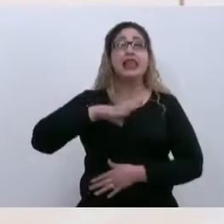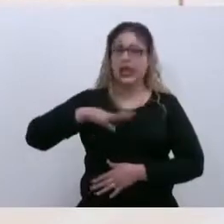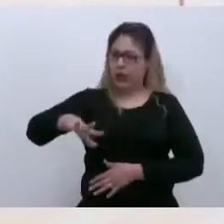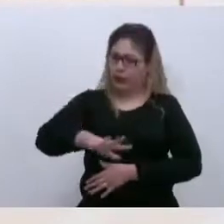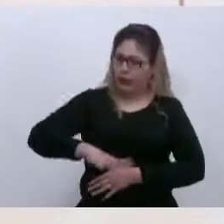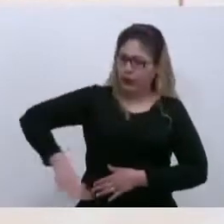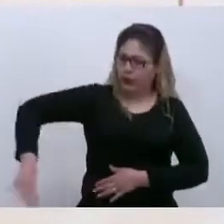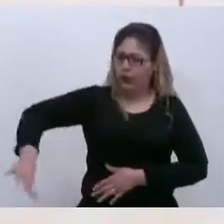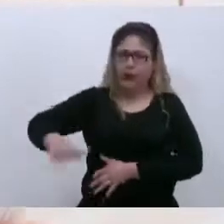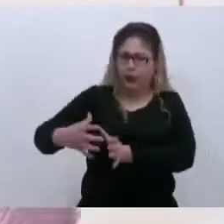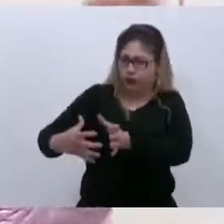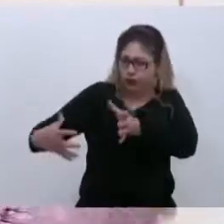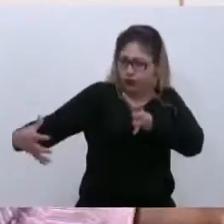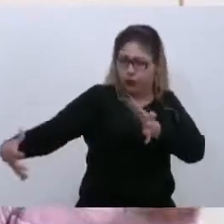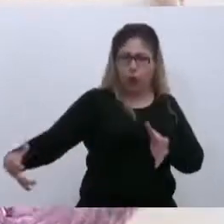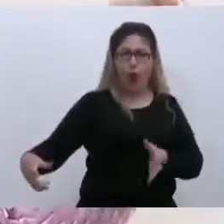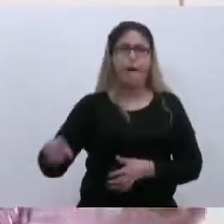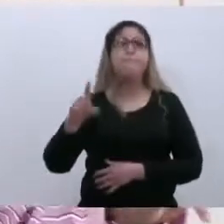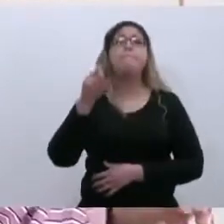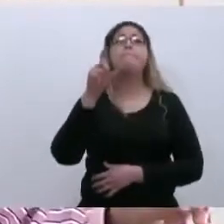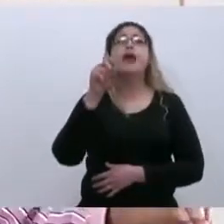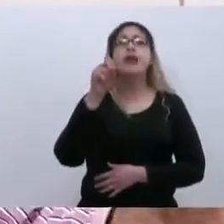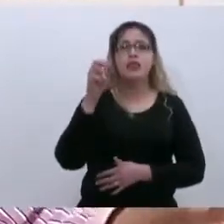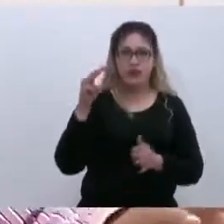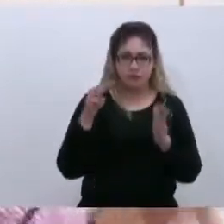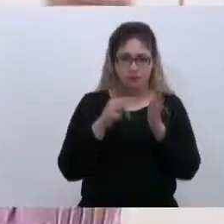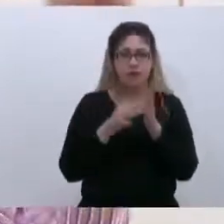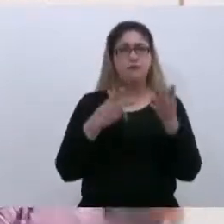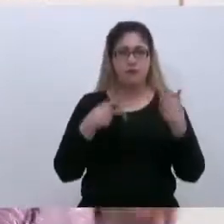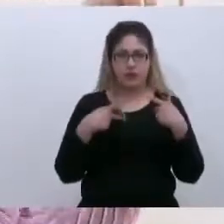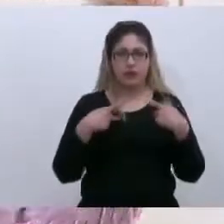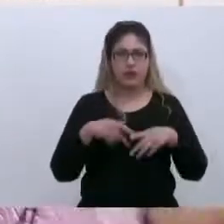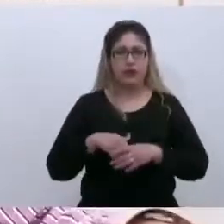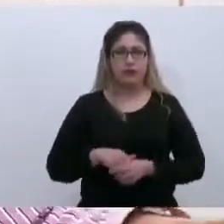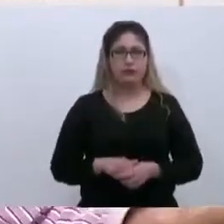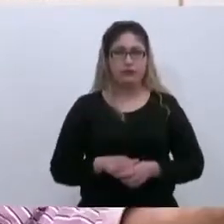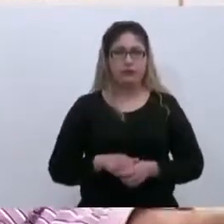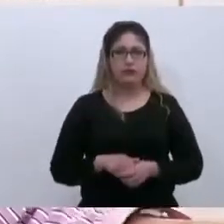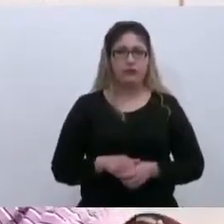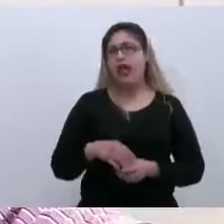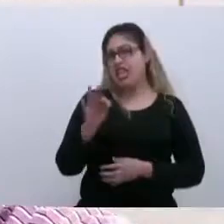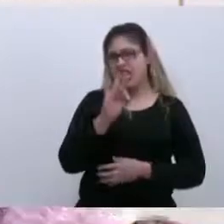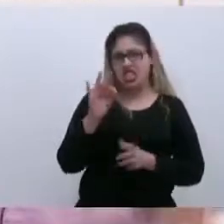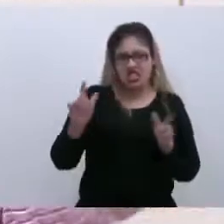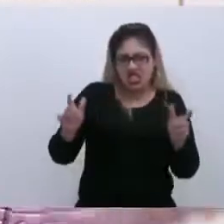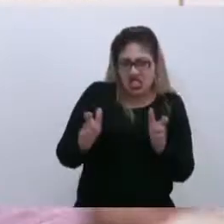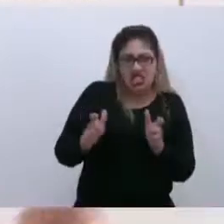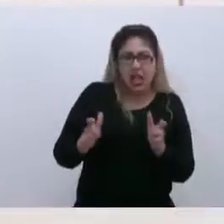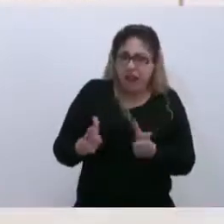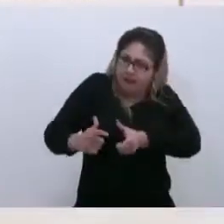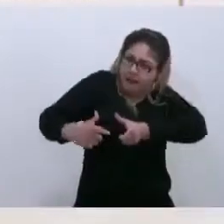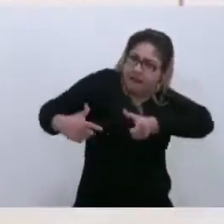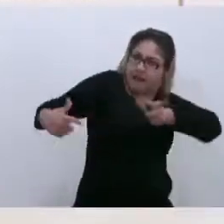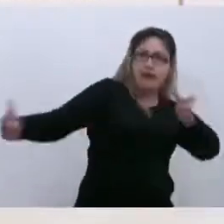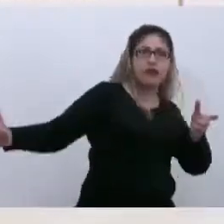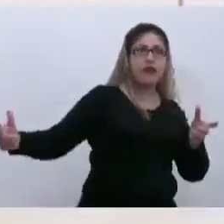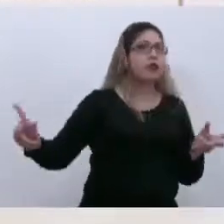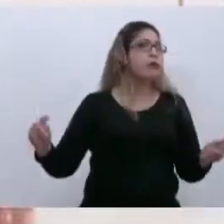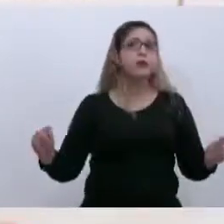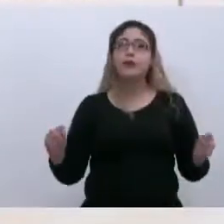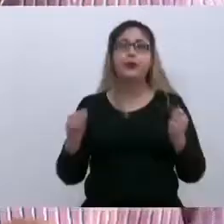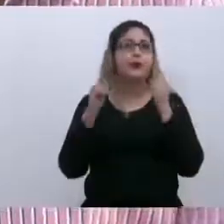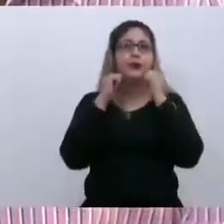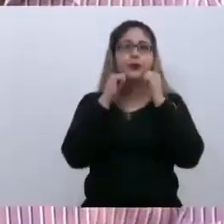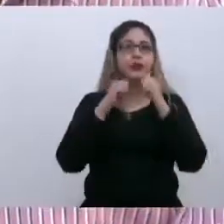campesinos, productores, que están cultivando sus parcelas, sea pequeña propiedad o ejido.